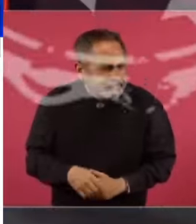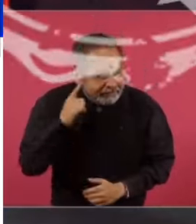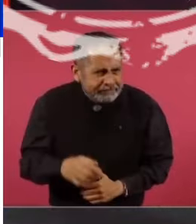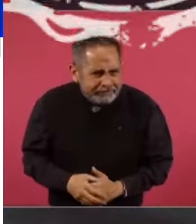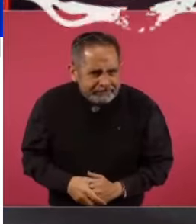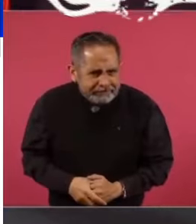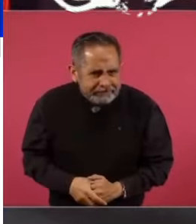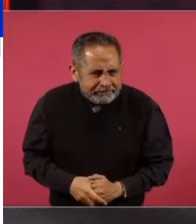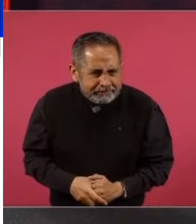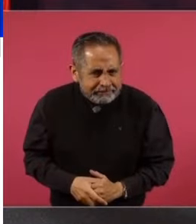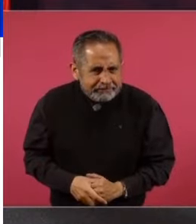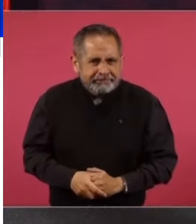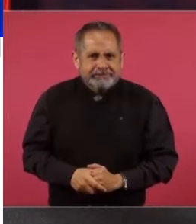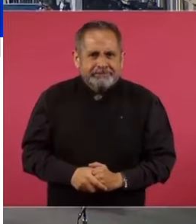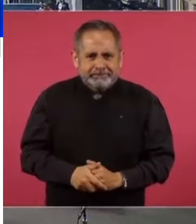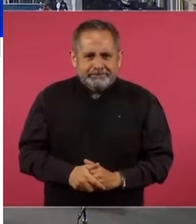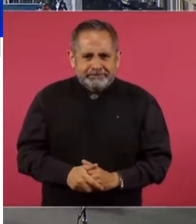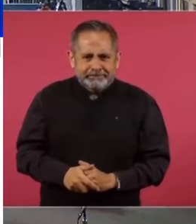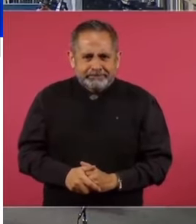¿Cómo?